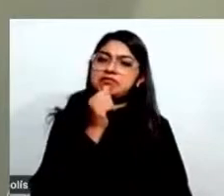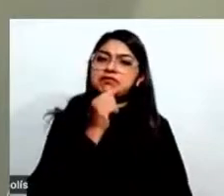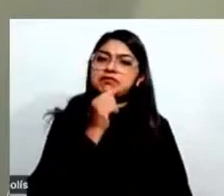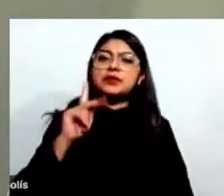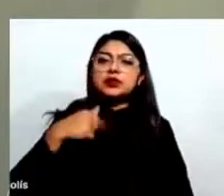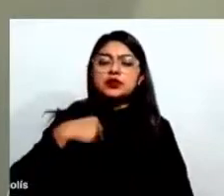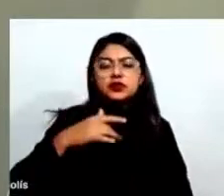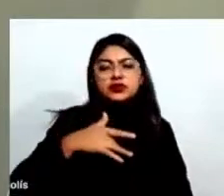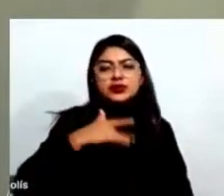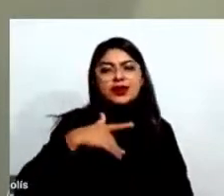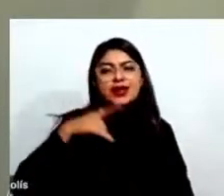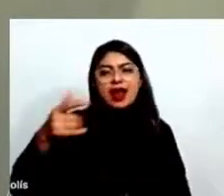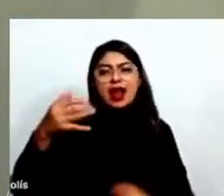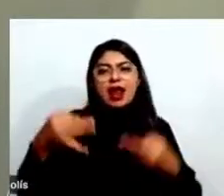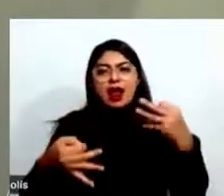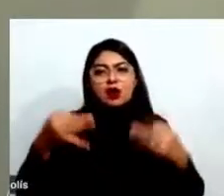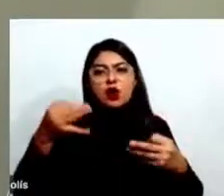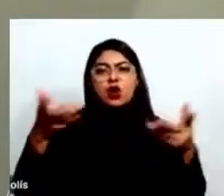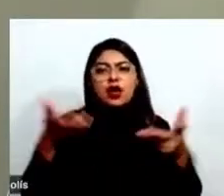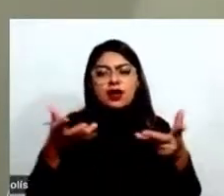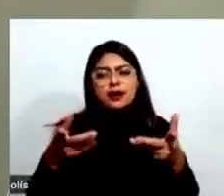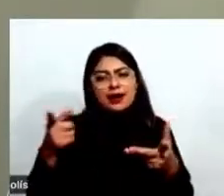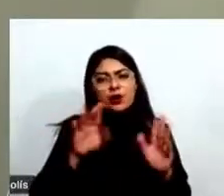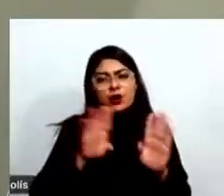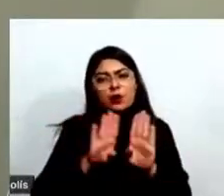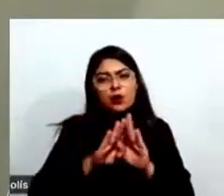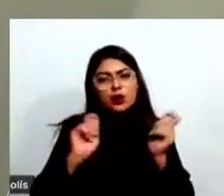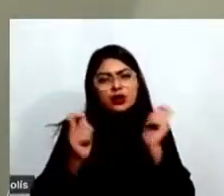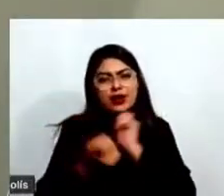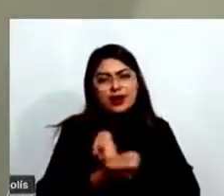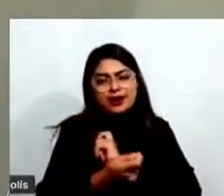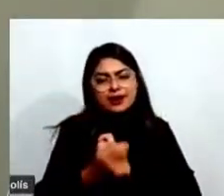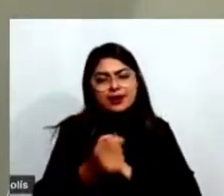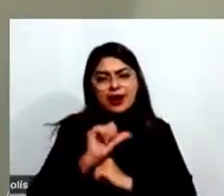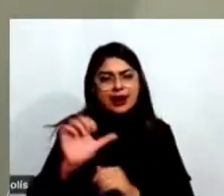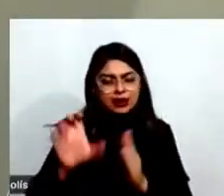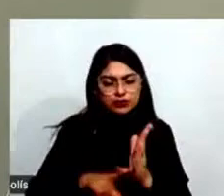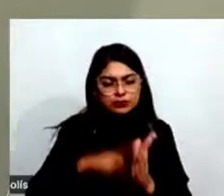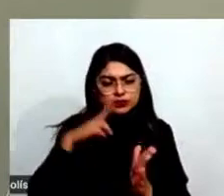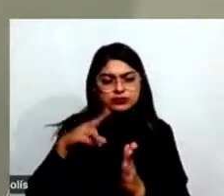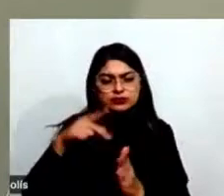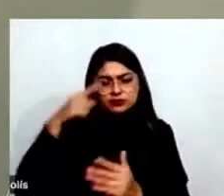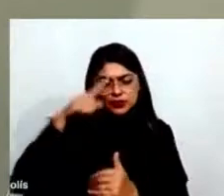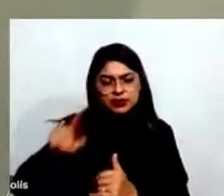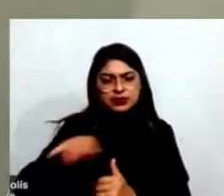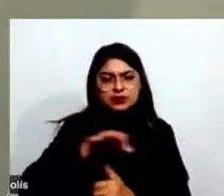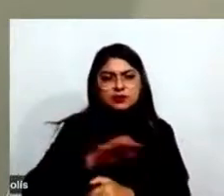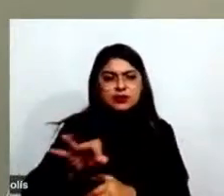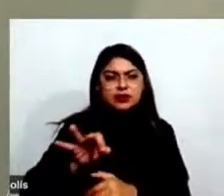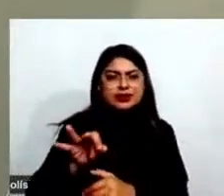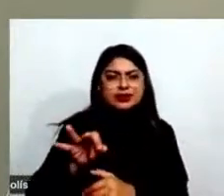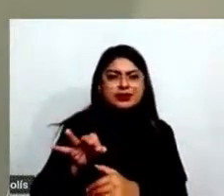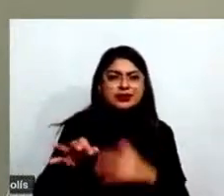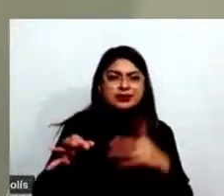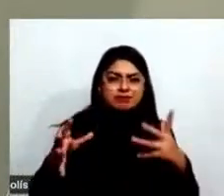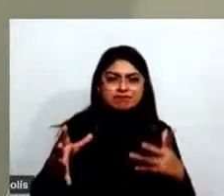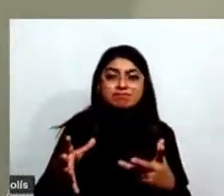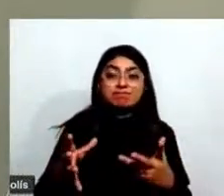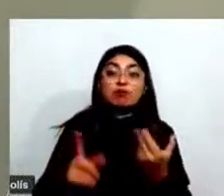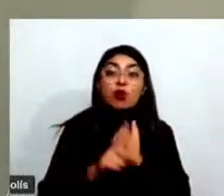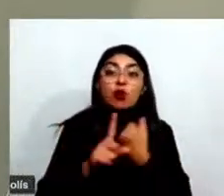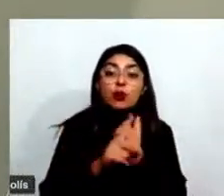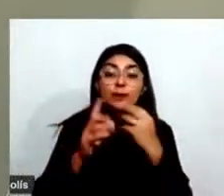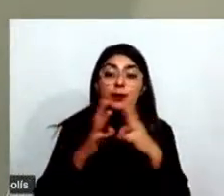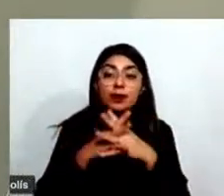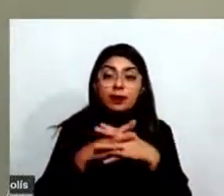giro a la Convención que permite un poco salvar el problema y la regla básica que está establecida en casi todos